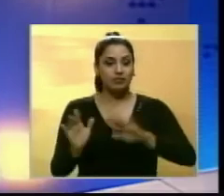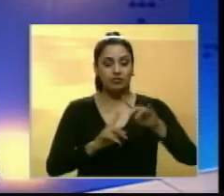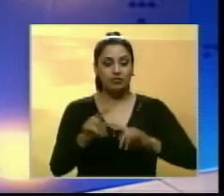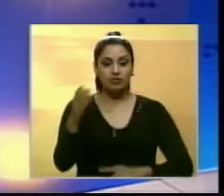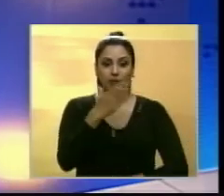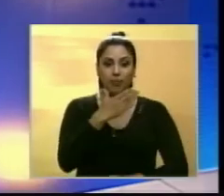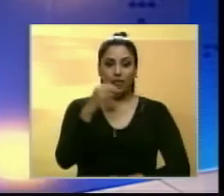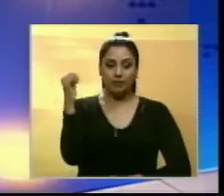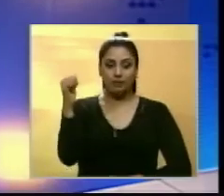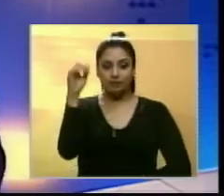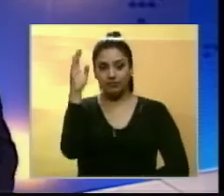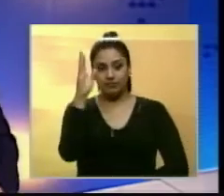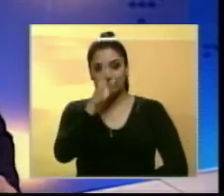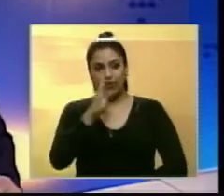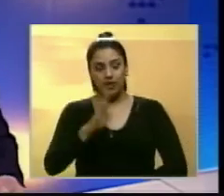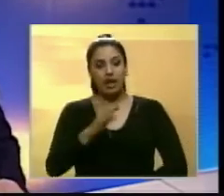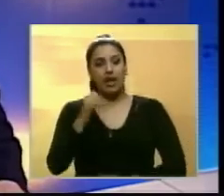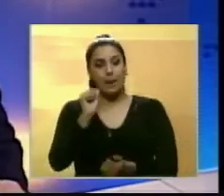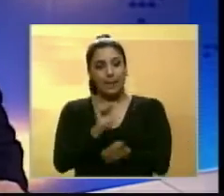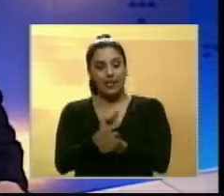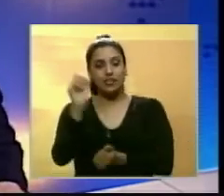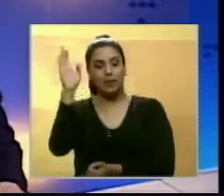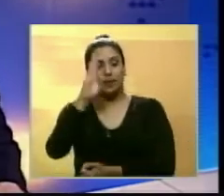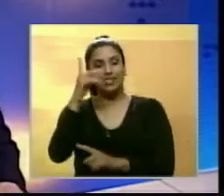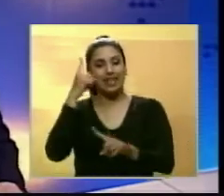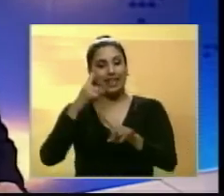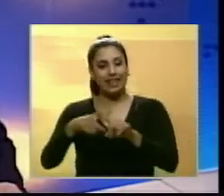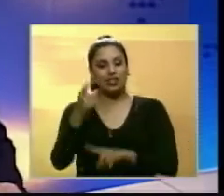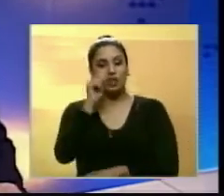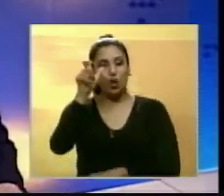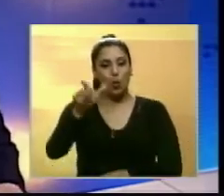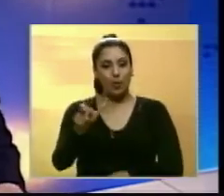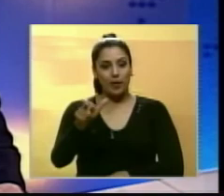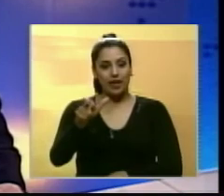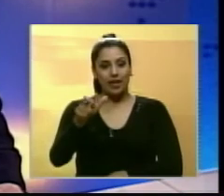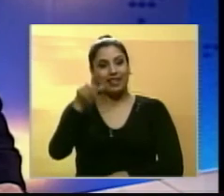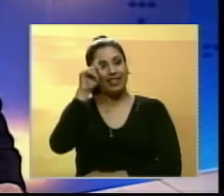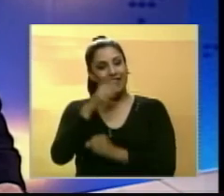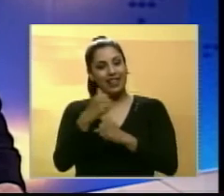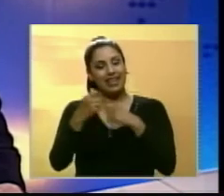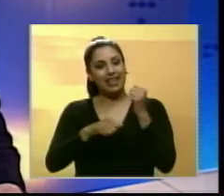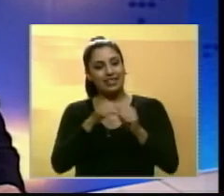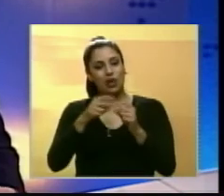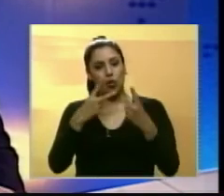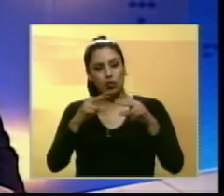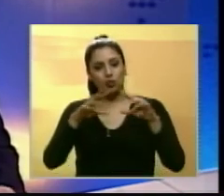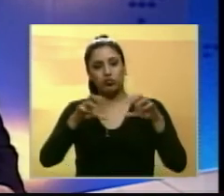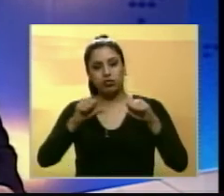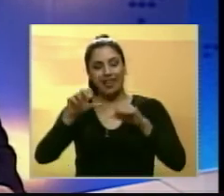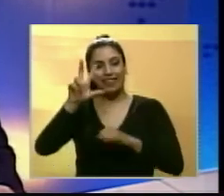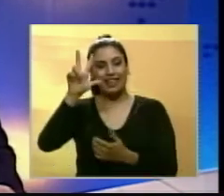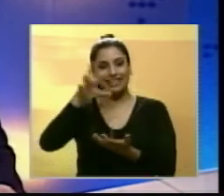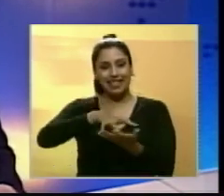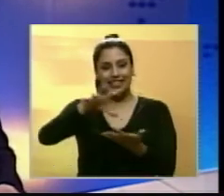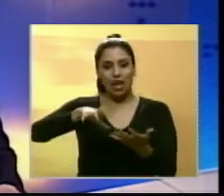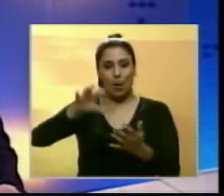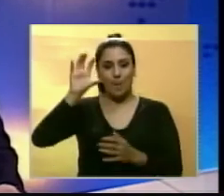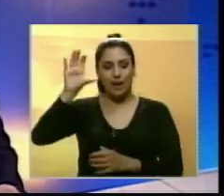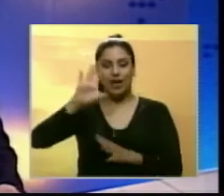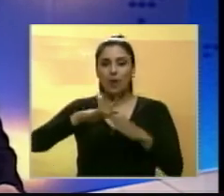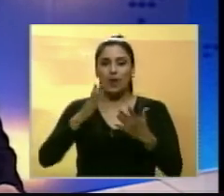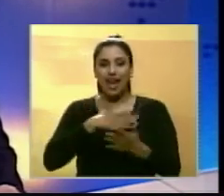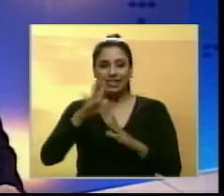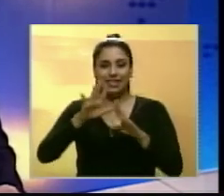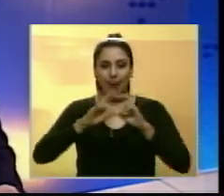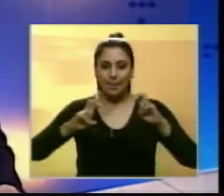la Policía Federal de Brasil arrestó en Brasilia al ex senador Jim Argelo y realizó 14 allanamientos en 3 estados del país como parte